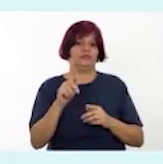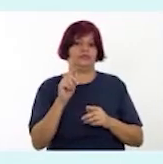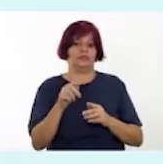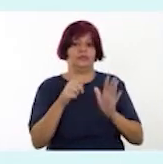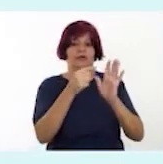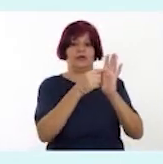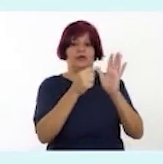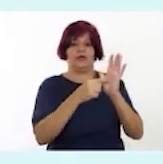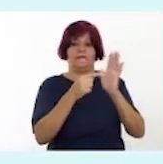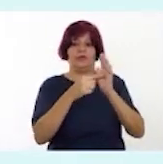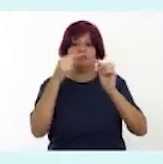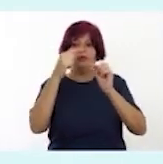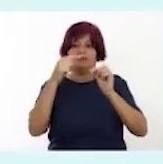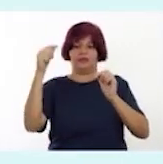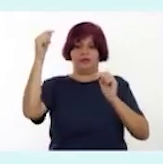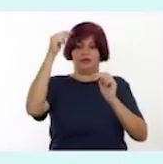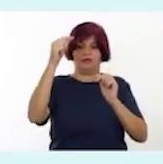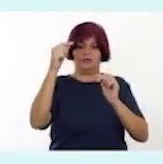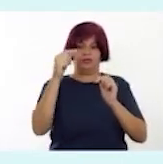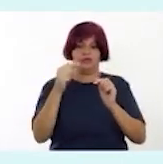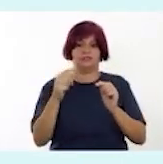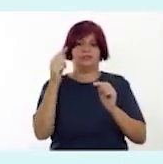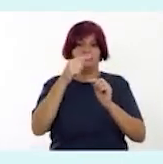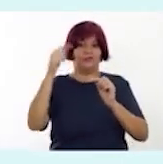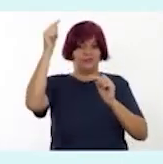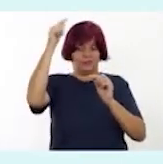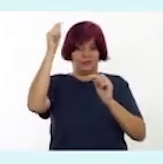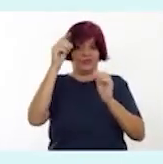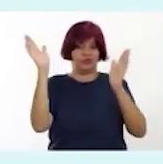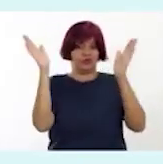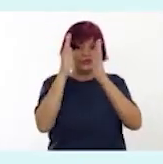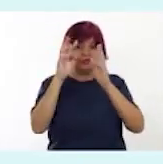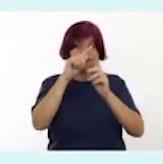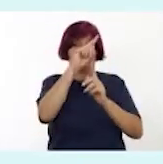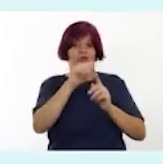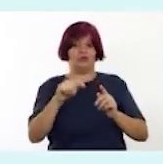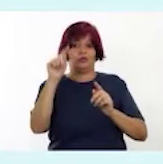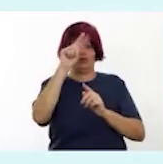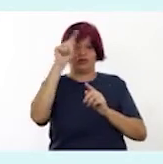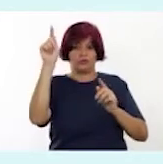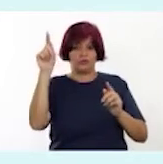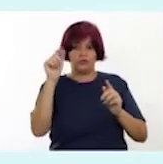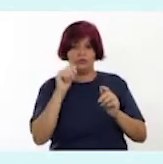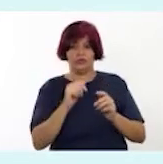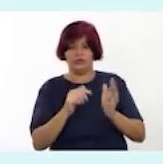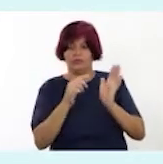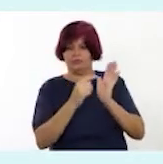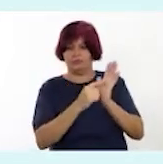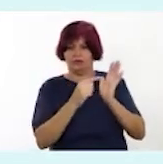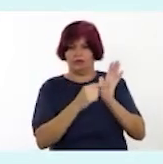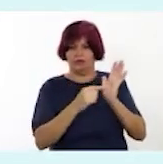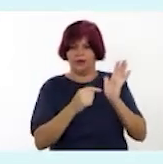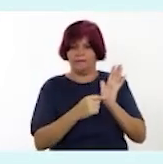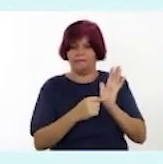están las propiedades de las potencias de exponente entero y racional, la definición de raíz enésima,